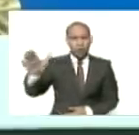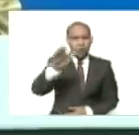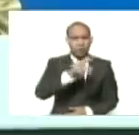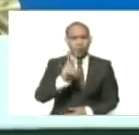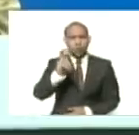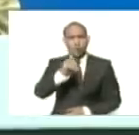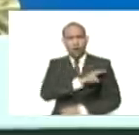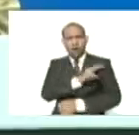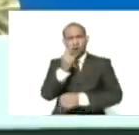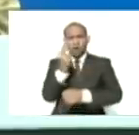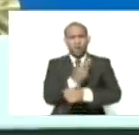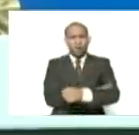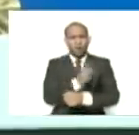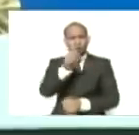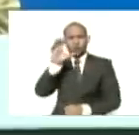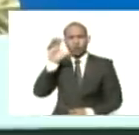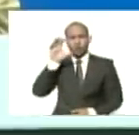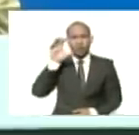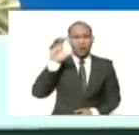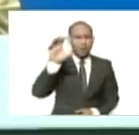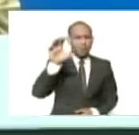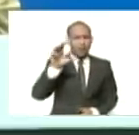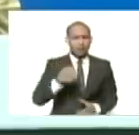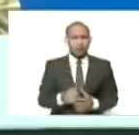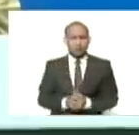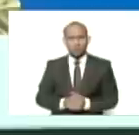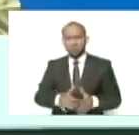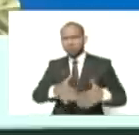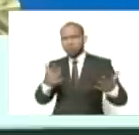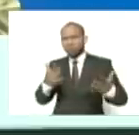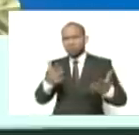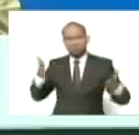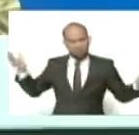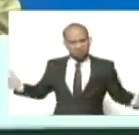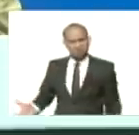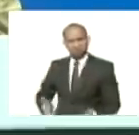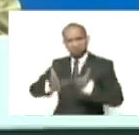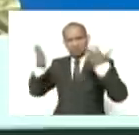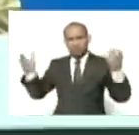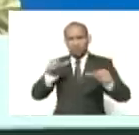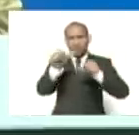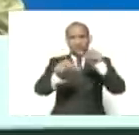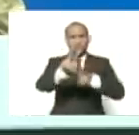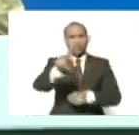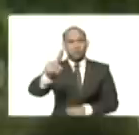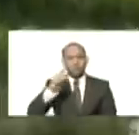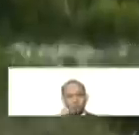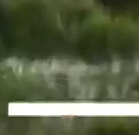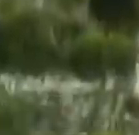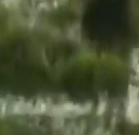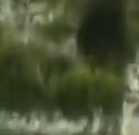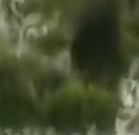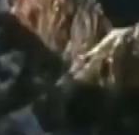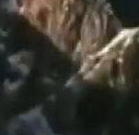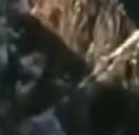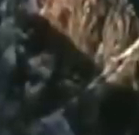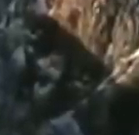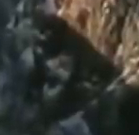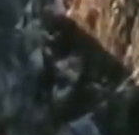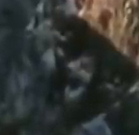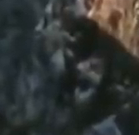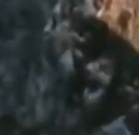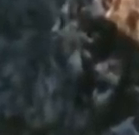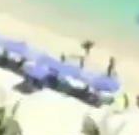nueva fuerza de una patria que se levanta en el siglo XXI. Adelante. Estoy